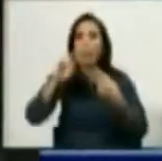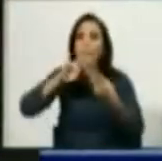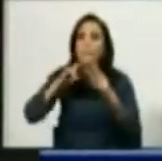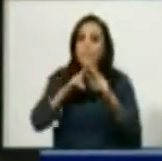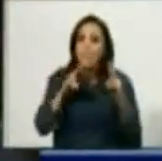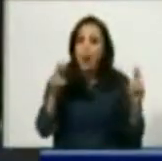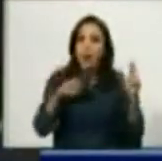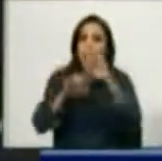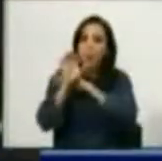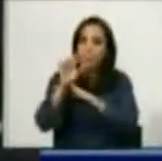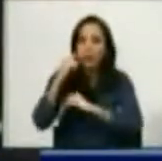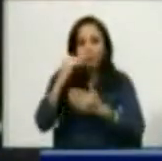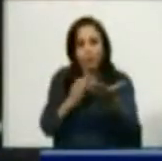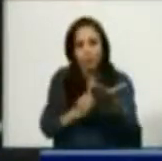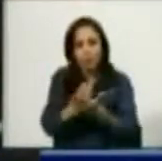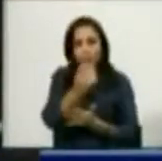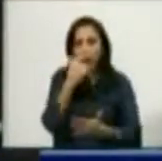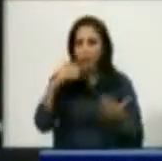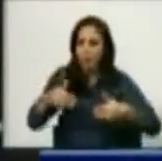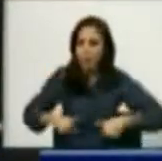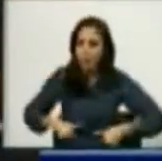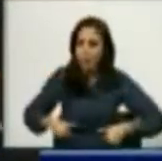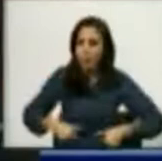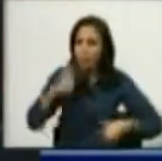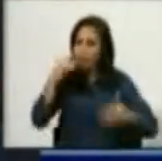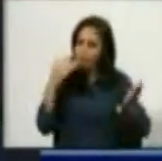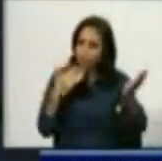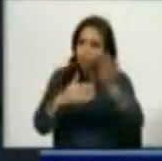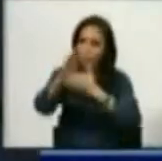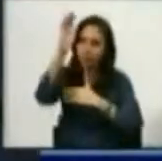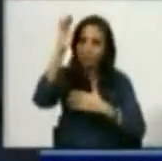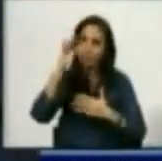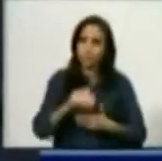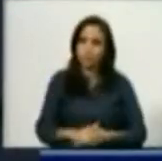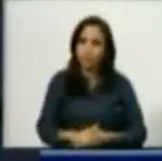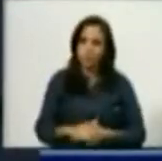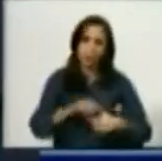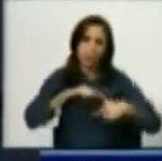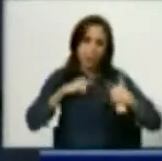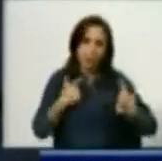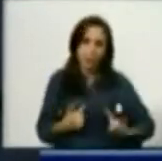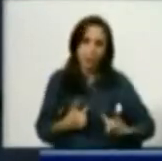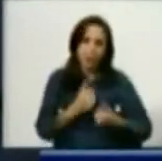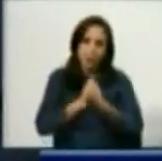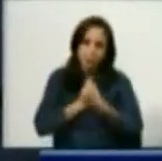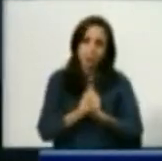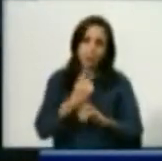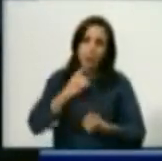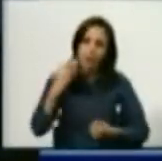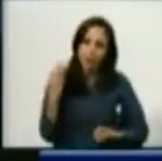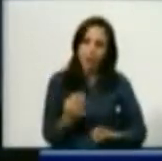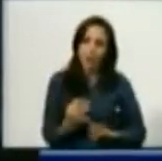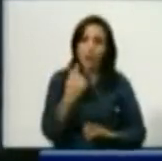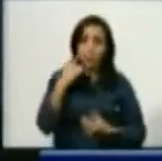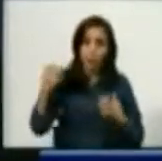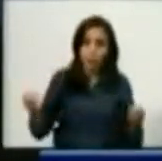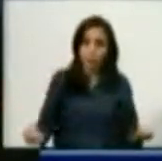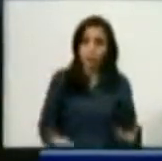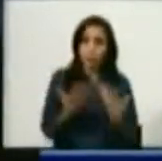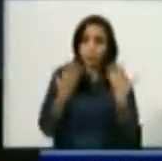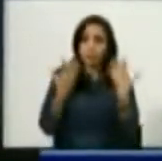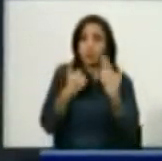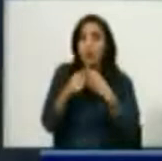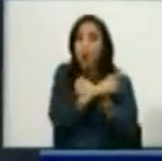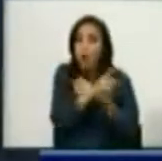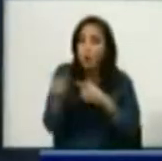la cual seguirá siendo el sacrificio desde mi corazón de patriota reitero mi llamado a